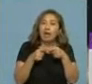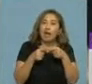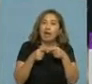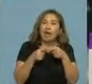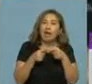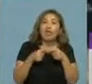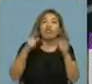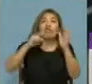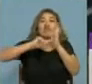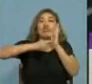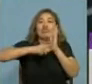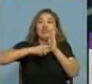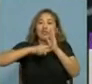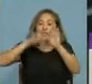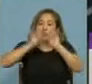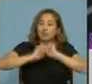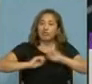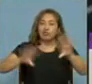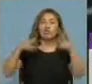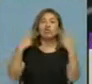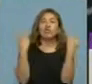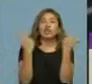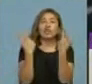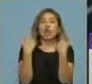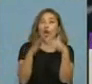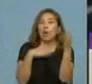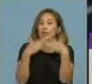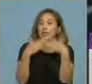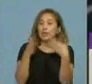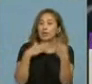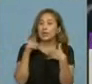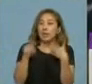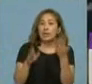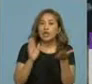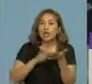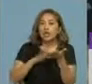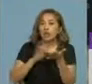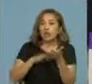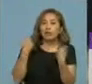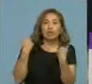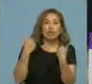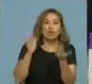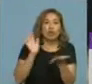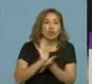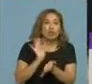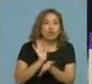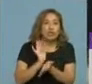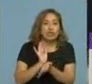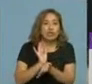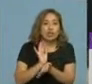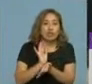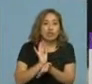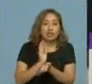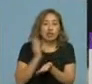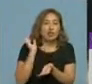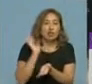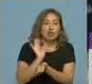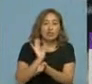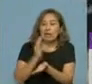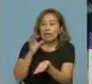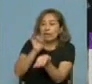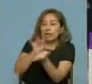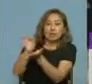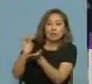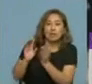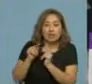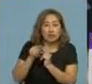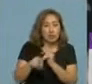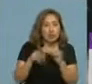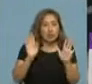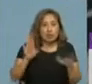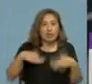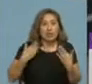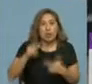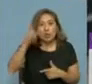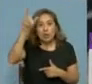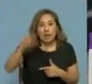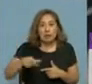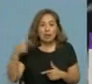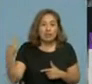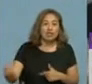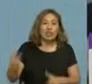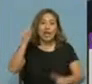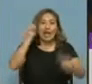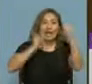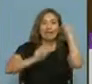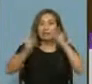de Buenos Aires, porque se hablaba de una especie de xenofobia, de una falta de colaboración, pero usted está diciendo que cuando una persona, por ejemplo,